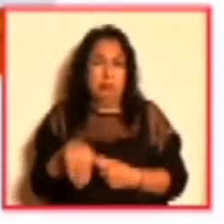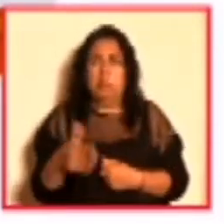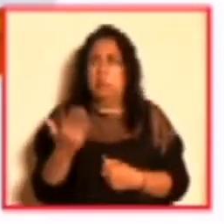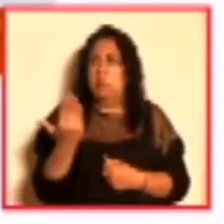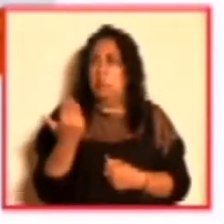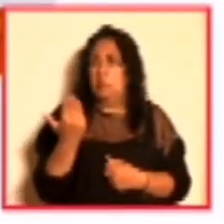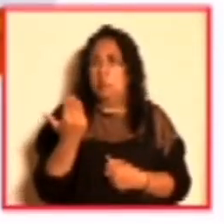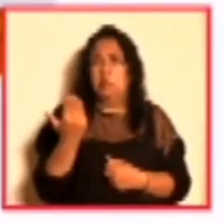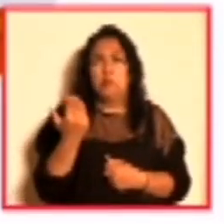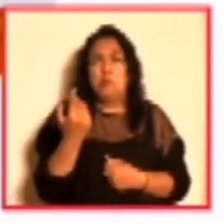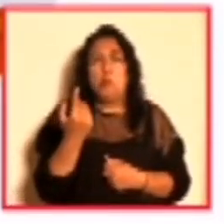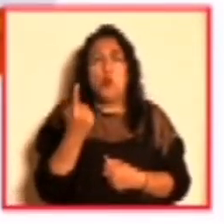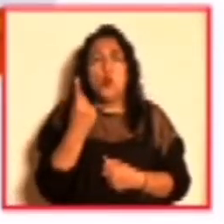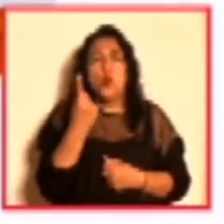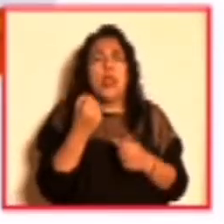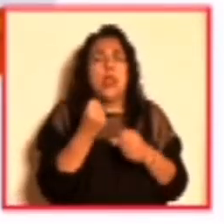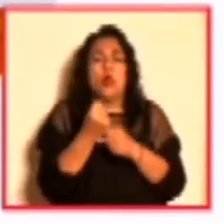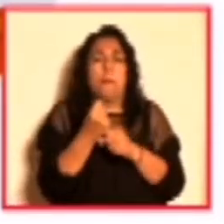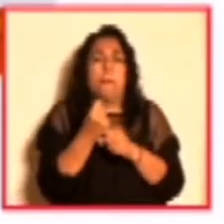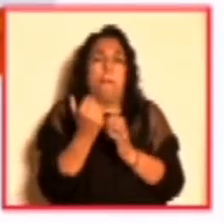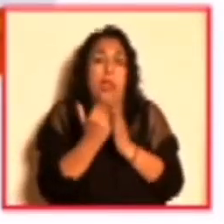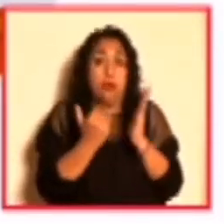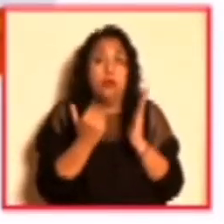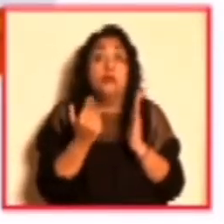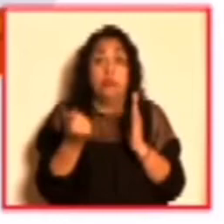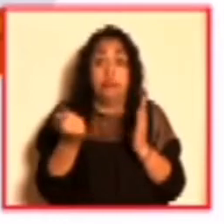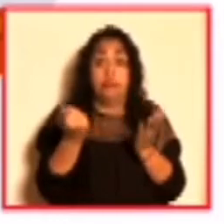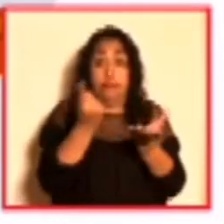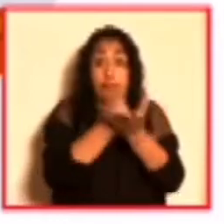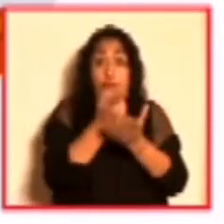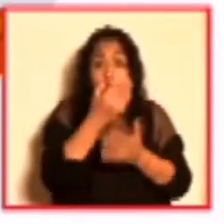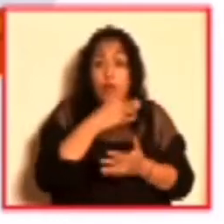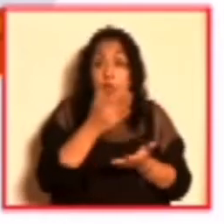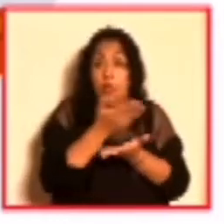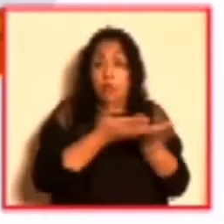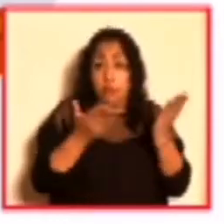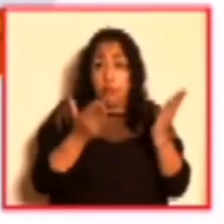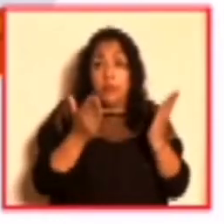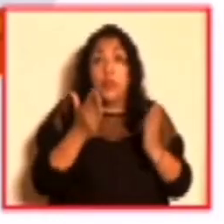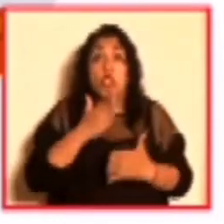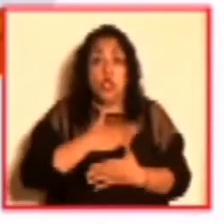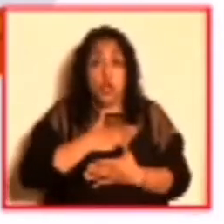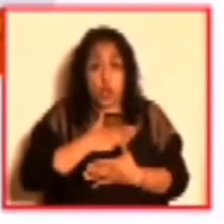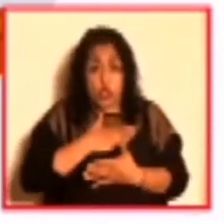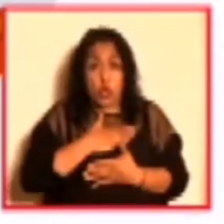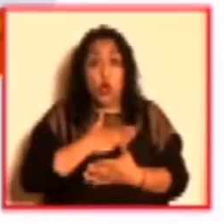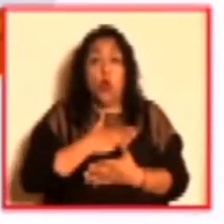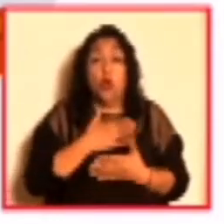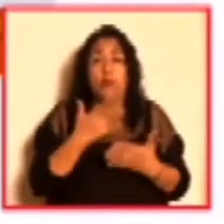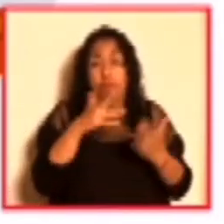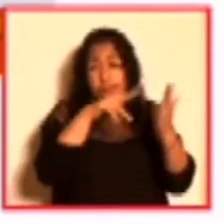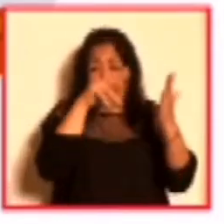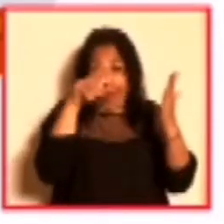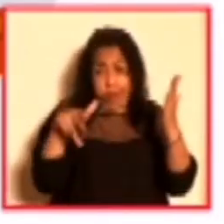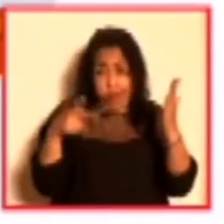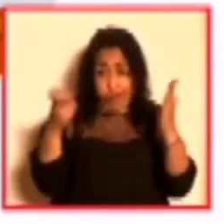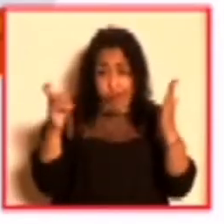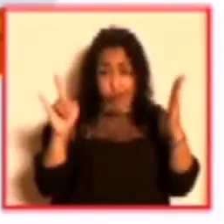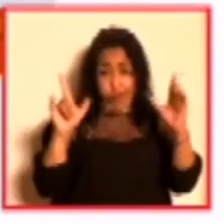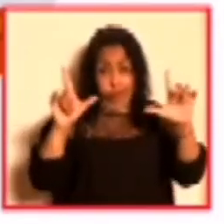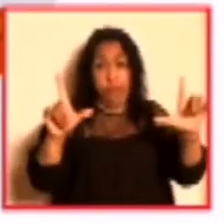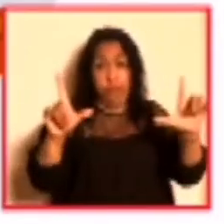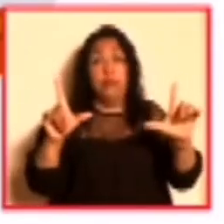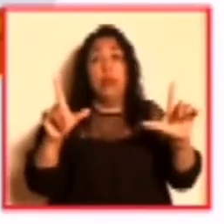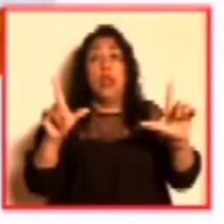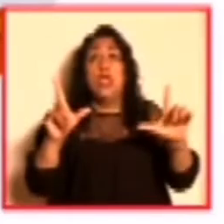hace poco menos de un año y justo a él le tocó convivir en esa fiesta. Entonces, cuando yo realizo esta obra, trato